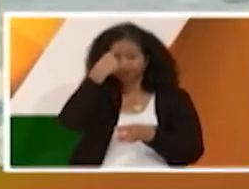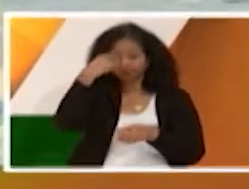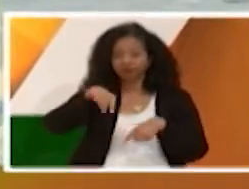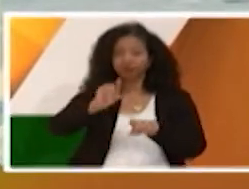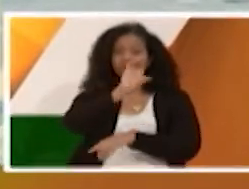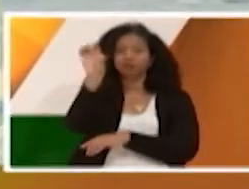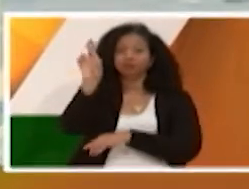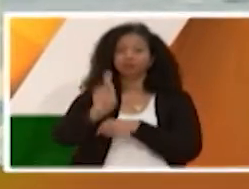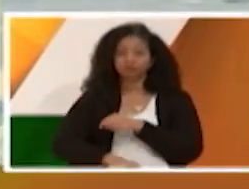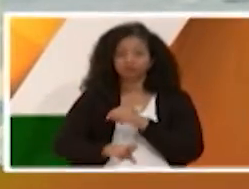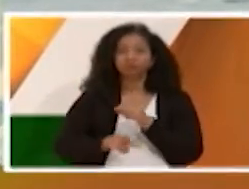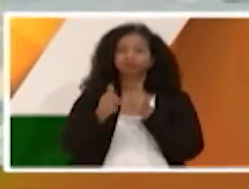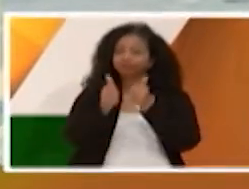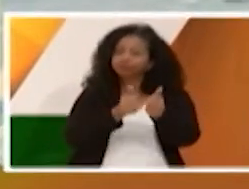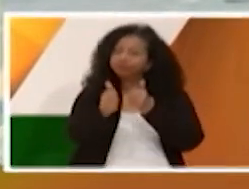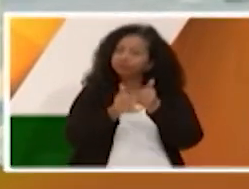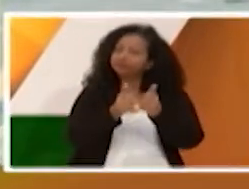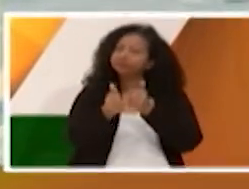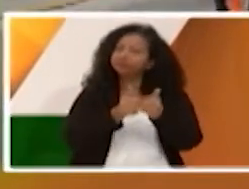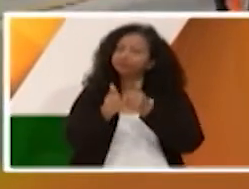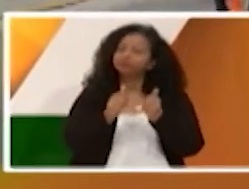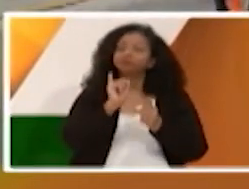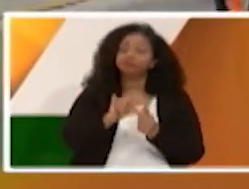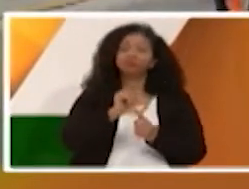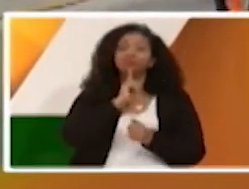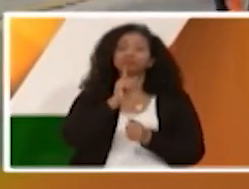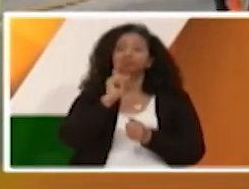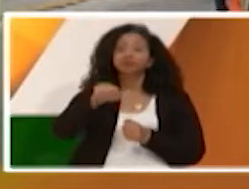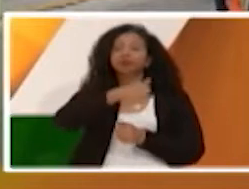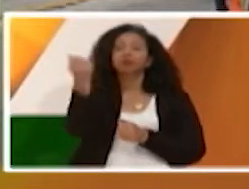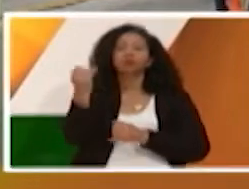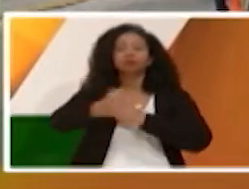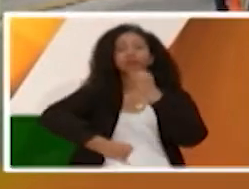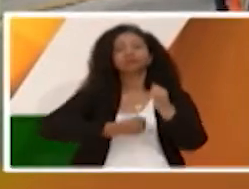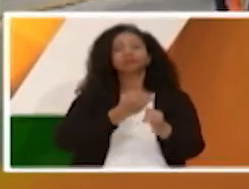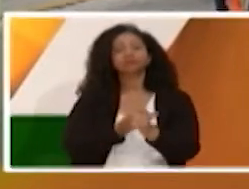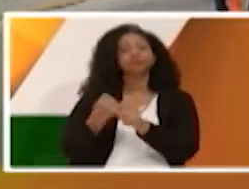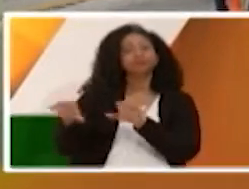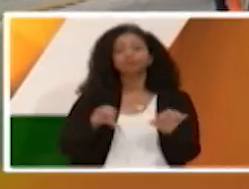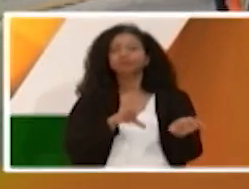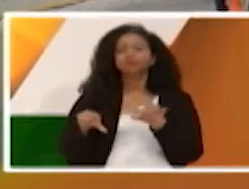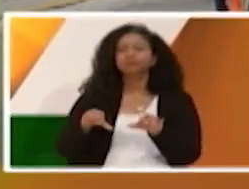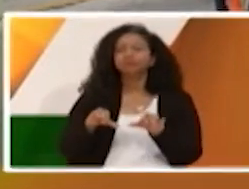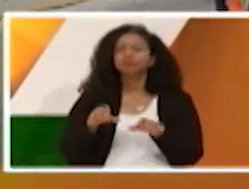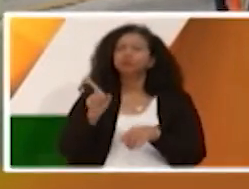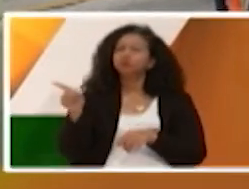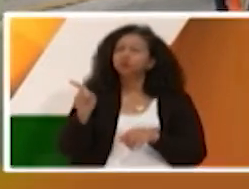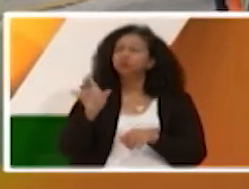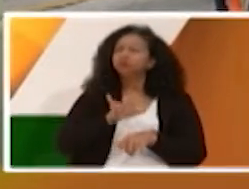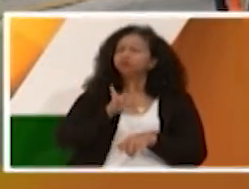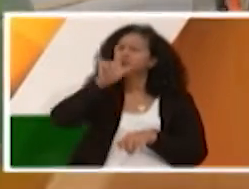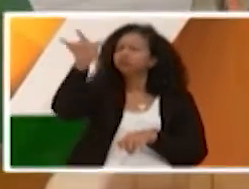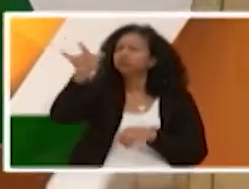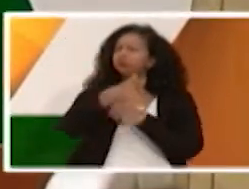Rica, donde es clasificatorio a otro evento internacional. ¿En qué países has estado tú ya